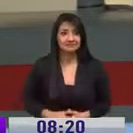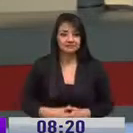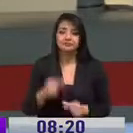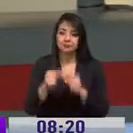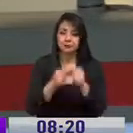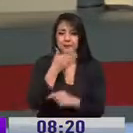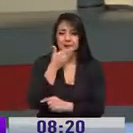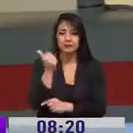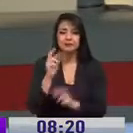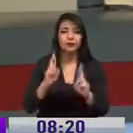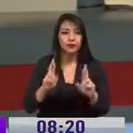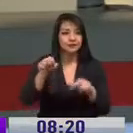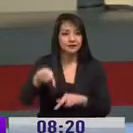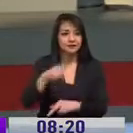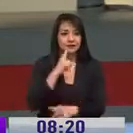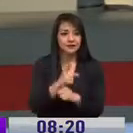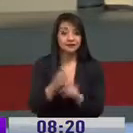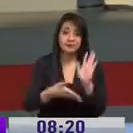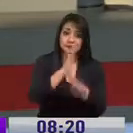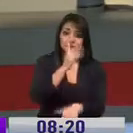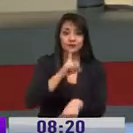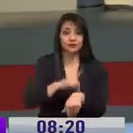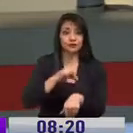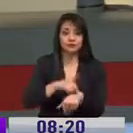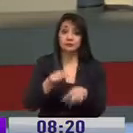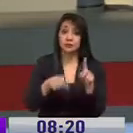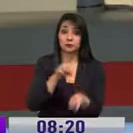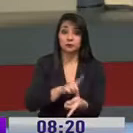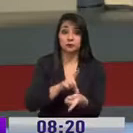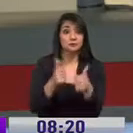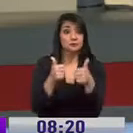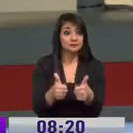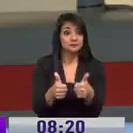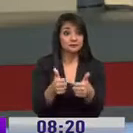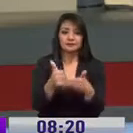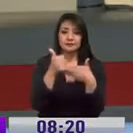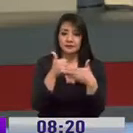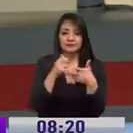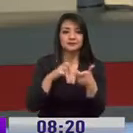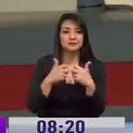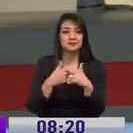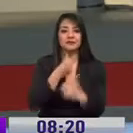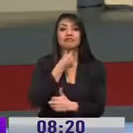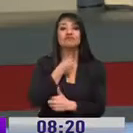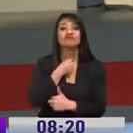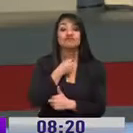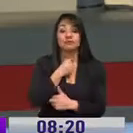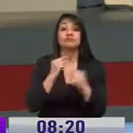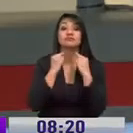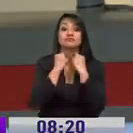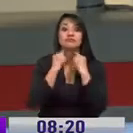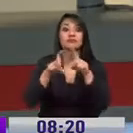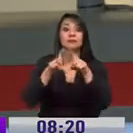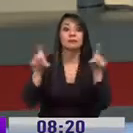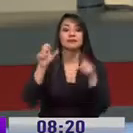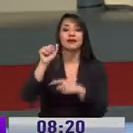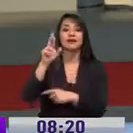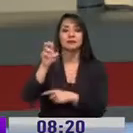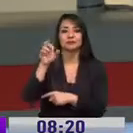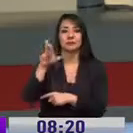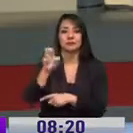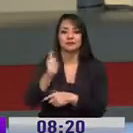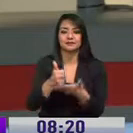mejorando. Espero que sí, si no vaya a ser médico. Hay unos galenos interesantísimos que son los que arreglan el problema de la fonía. Hay una empresa llamada Equatronics también que le